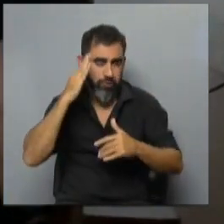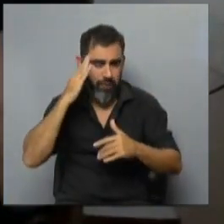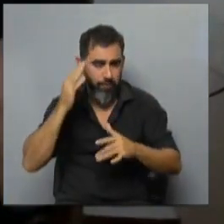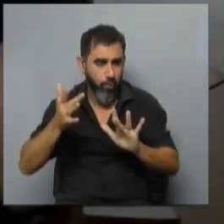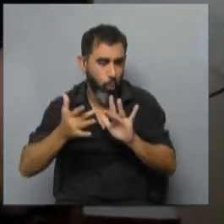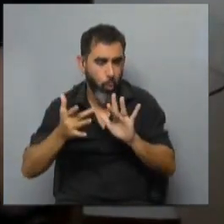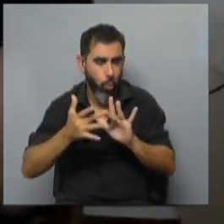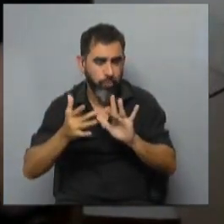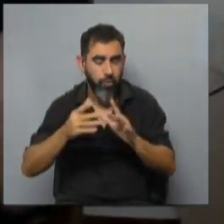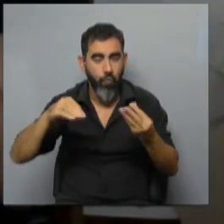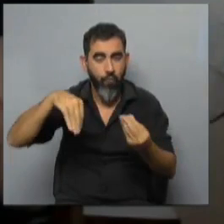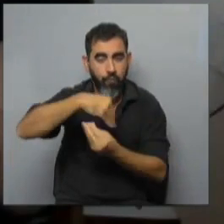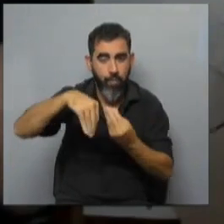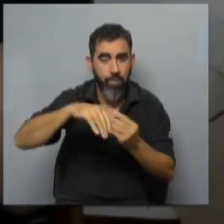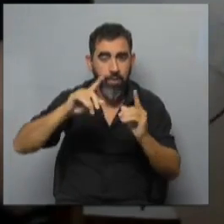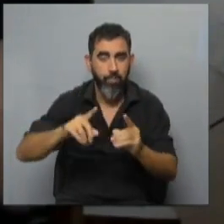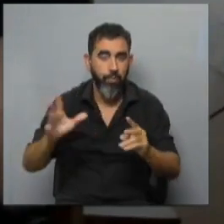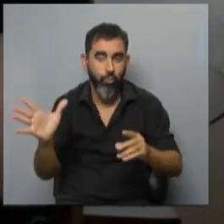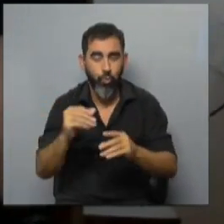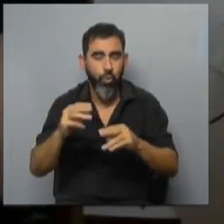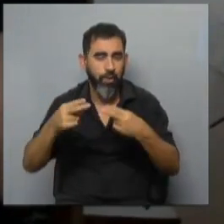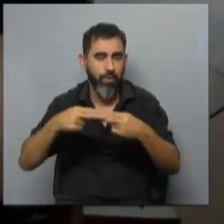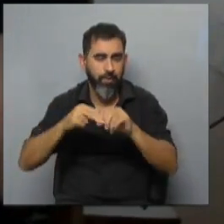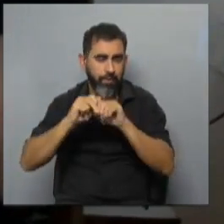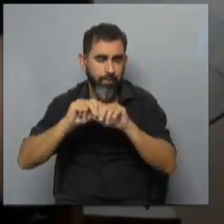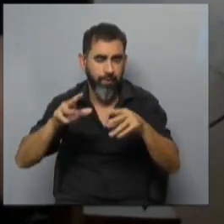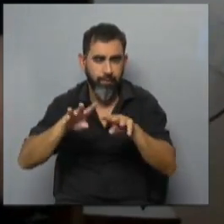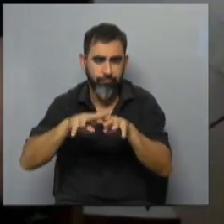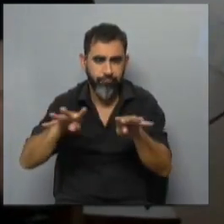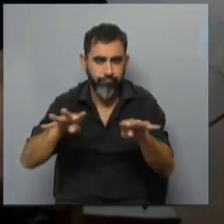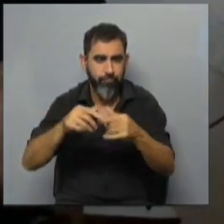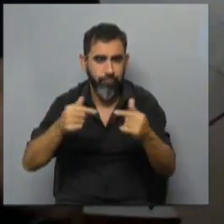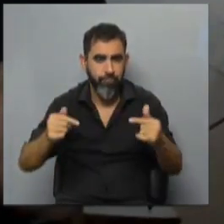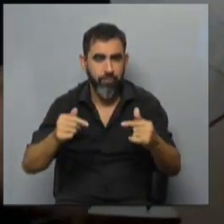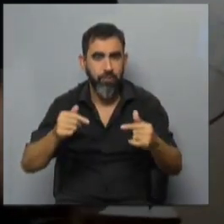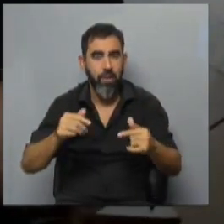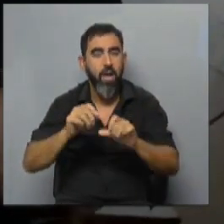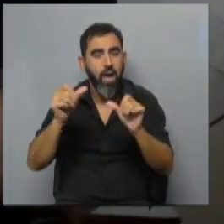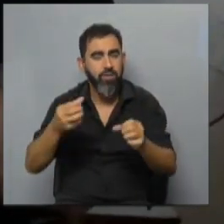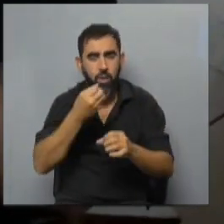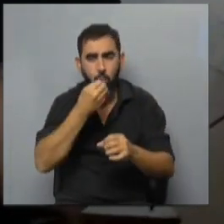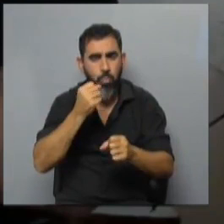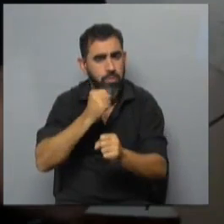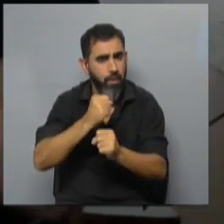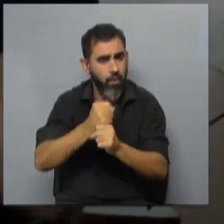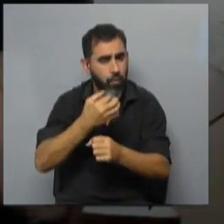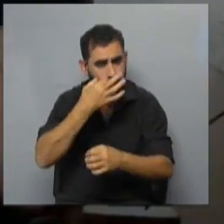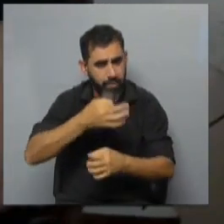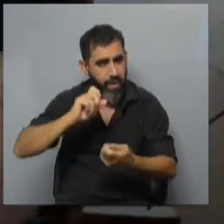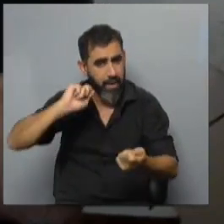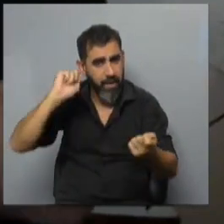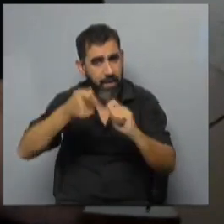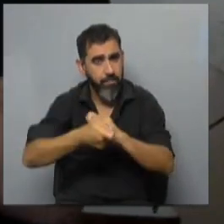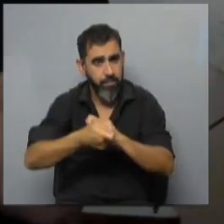vinculadas no solo a nivel familiar sino por todas tus redes de que se está haciendo un trabajo que va realmente a cambiar